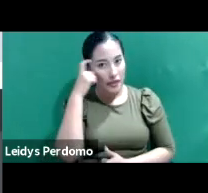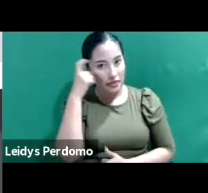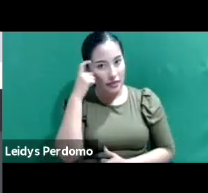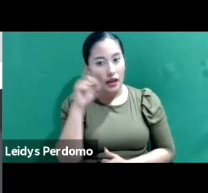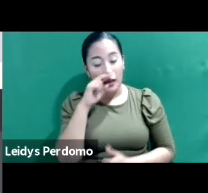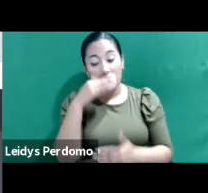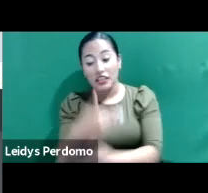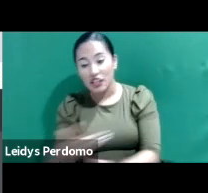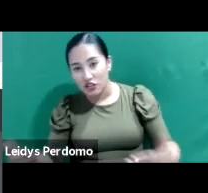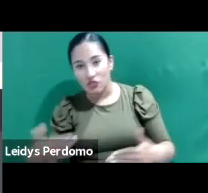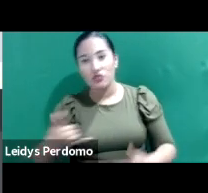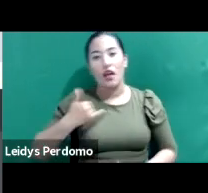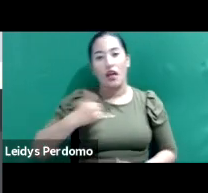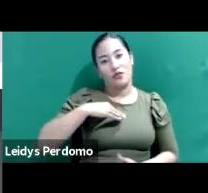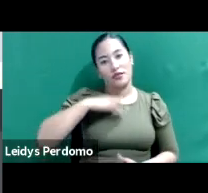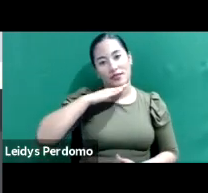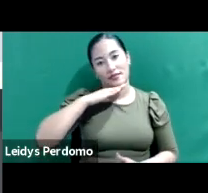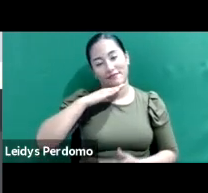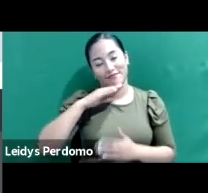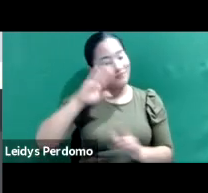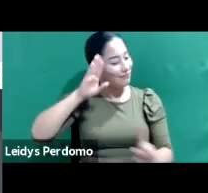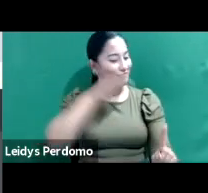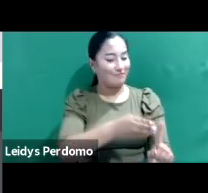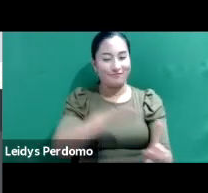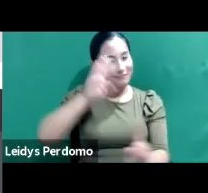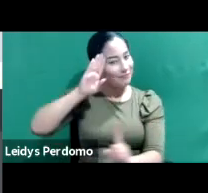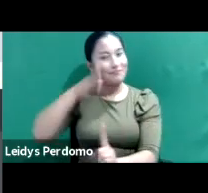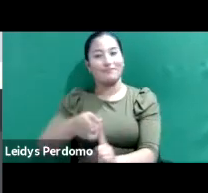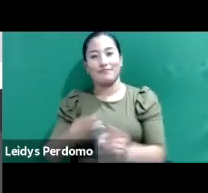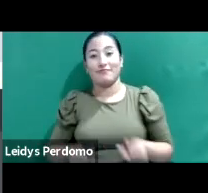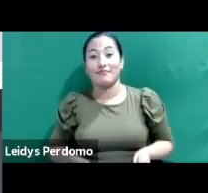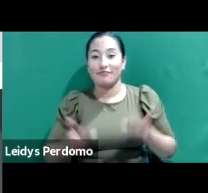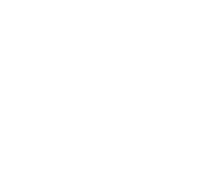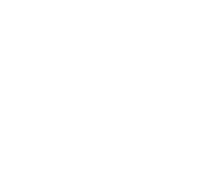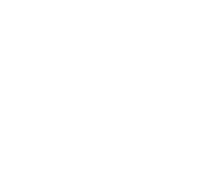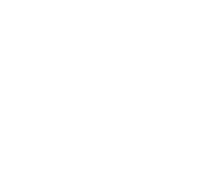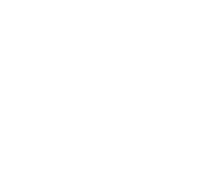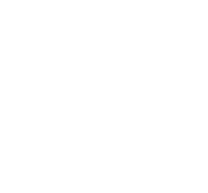y los adolescentes. Y pues nada, estamos para servirles y muchísimas gracias.